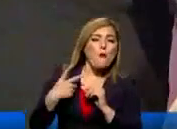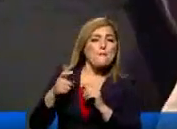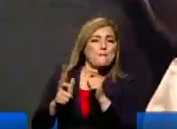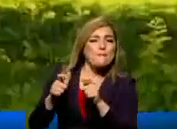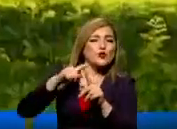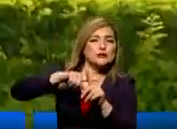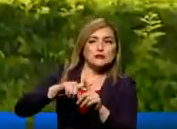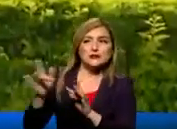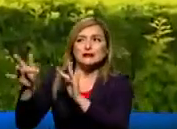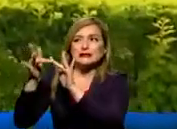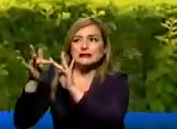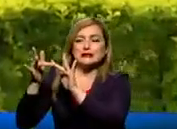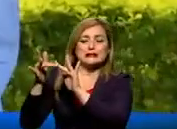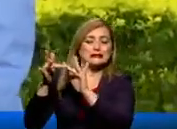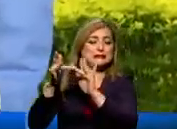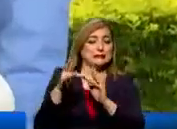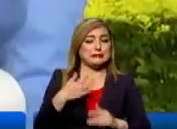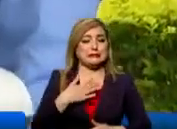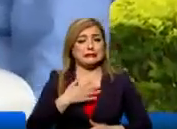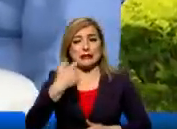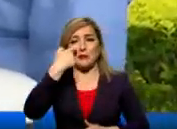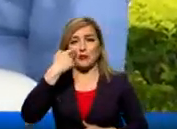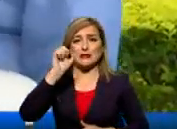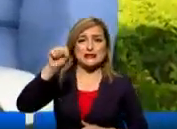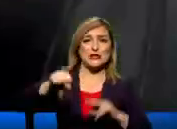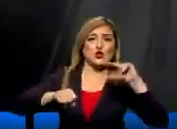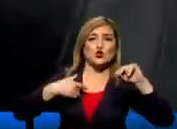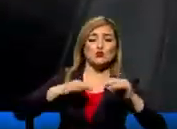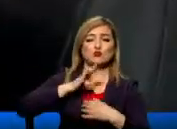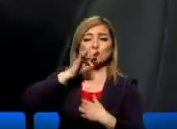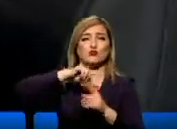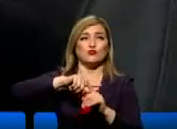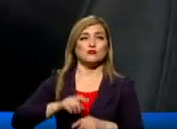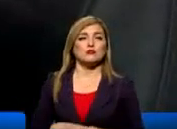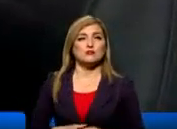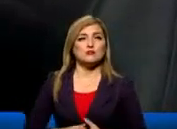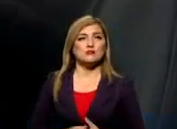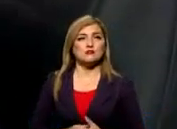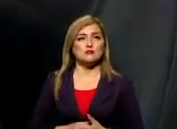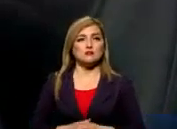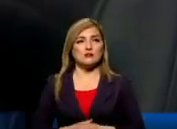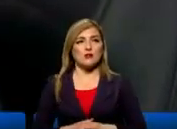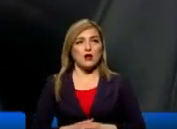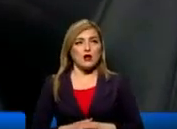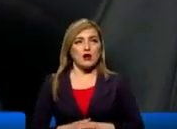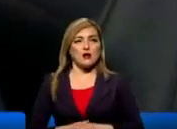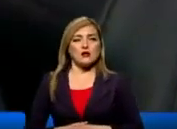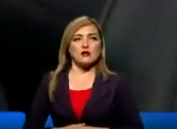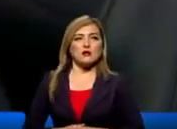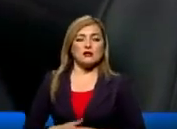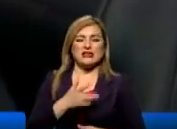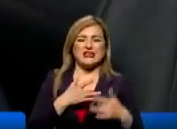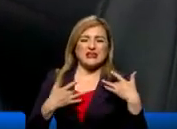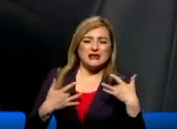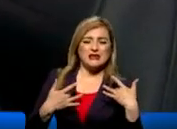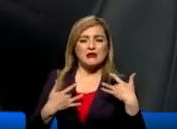resultó positivo, por lo que ahora buscan descartar que tengan el virus. Efectivamente, presentamos unos síntomas y mi